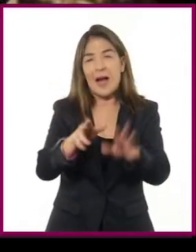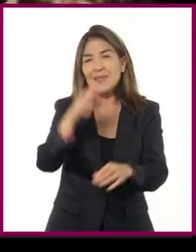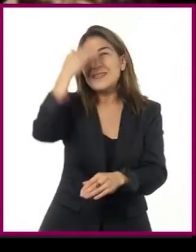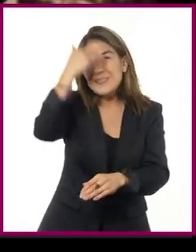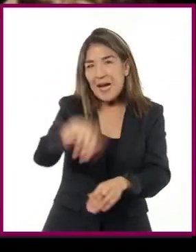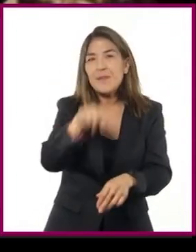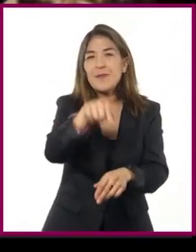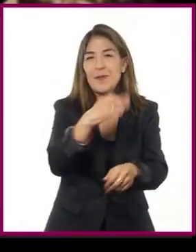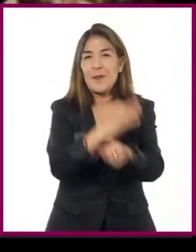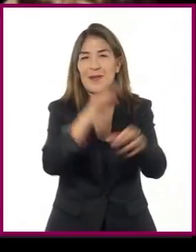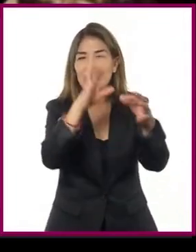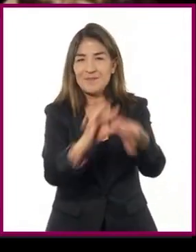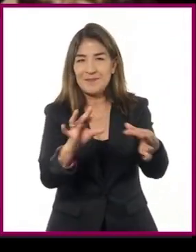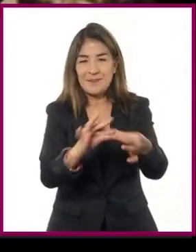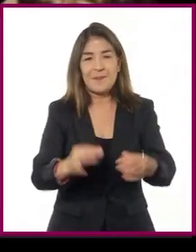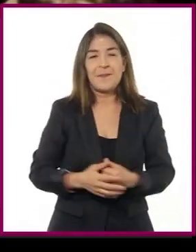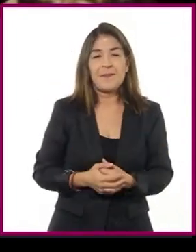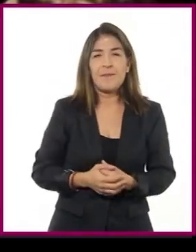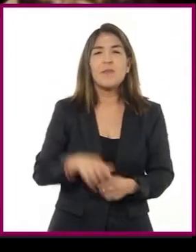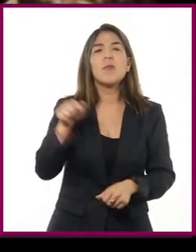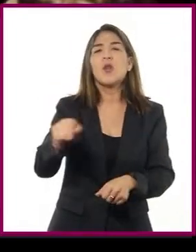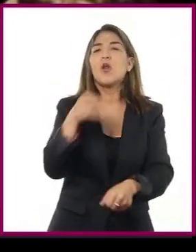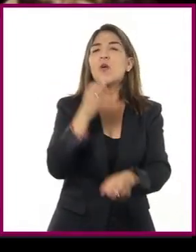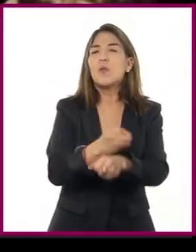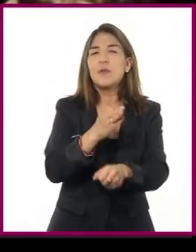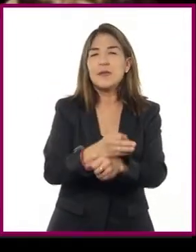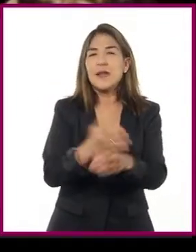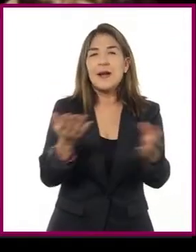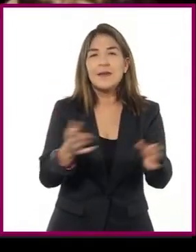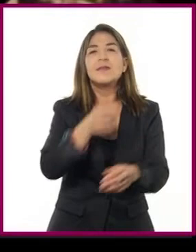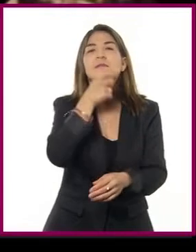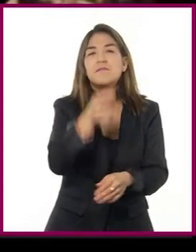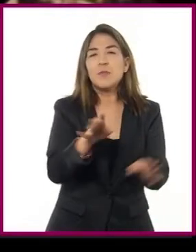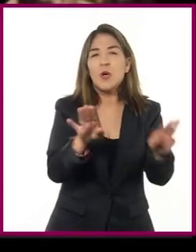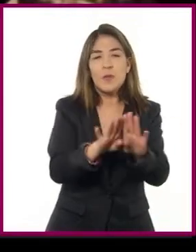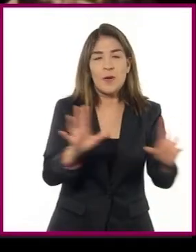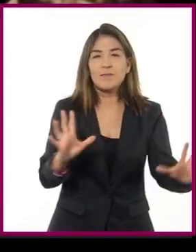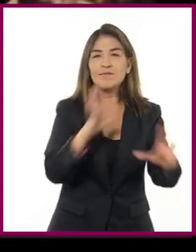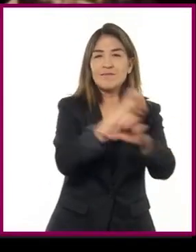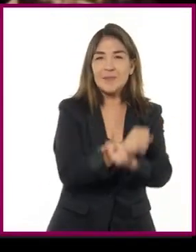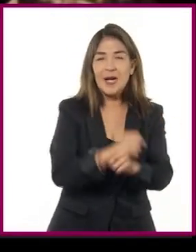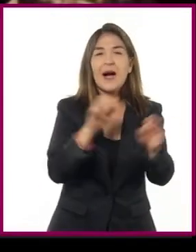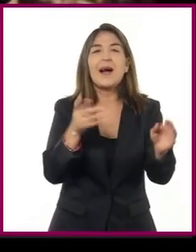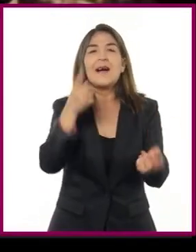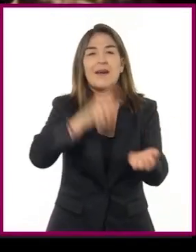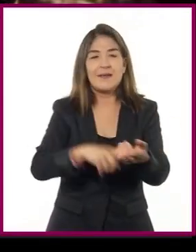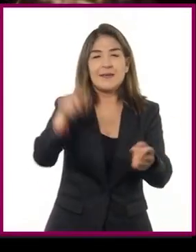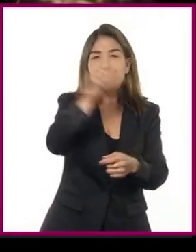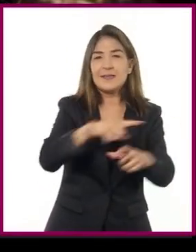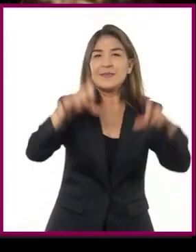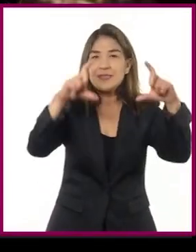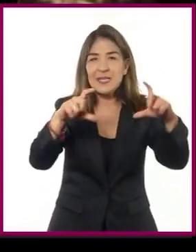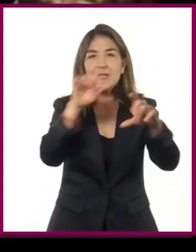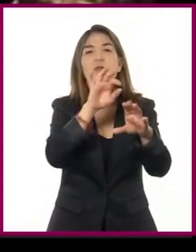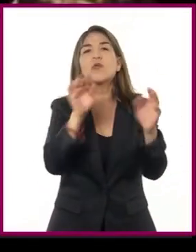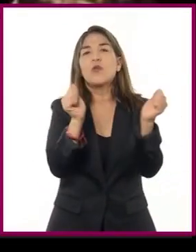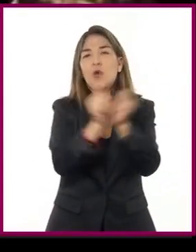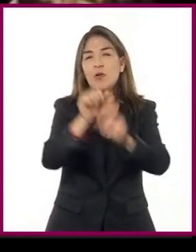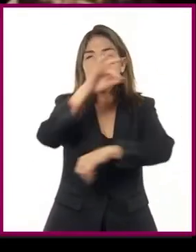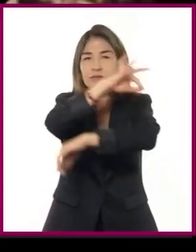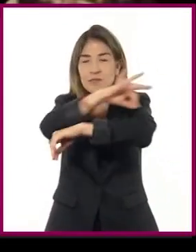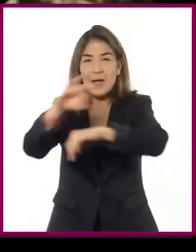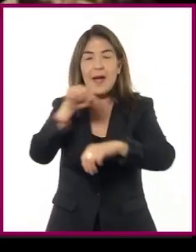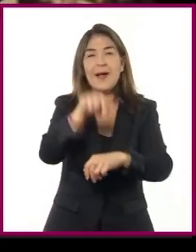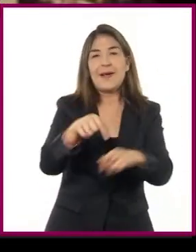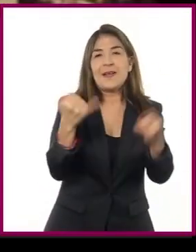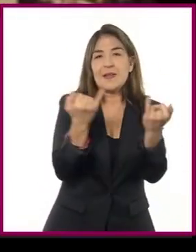afirmaciones. En este grado, por ejemplo, hemos visto la definición de círculo y también se ha hecho referencia a las propiedades de la